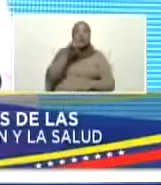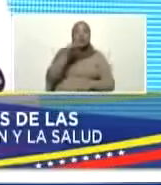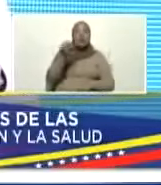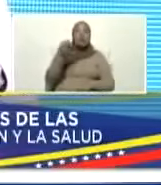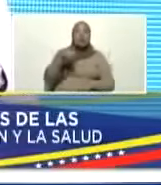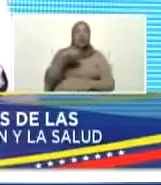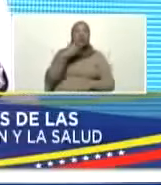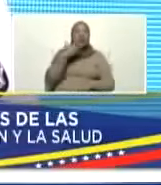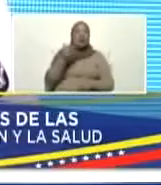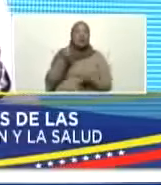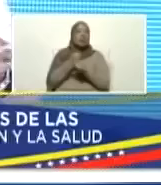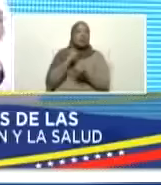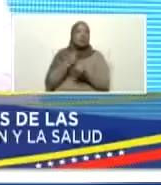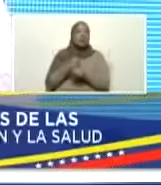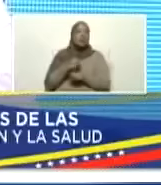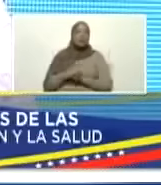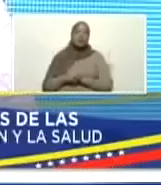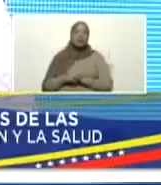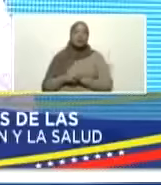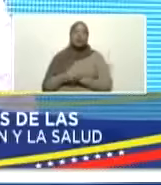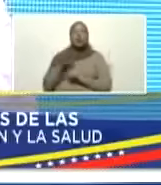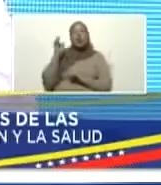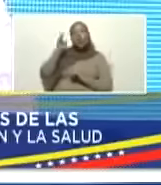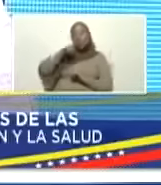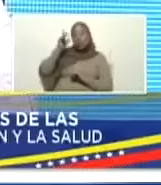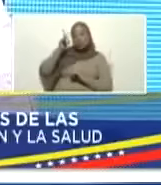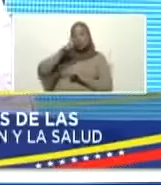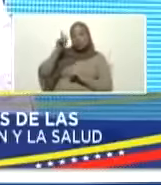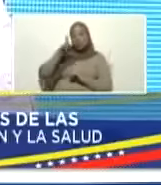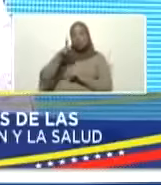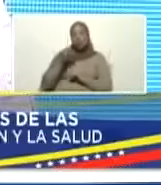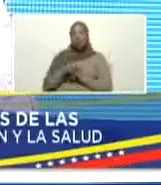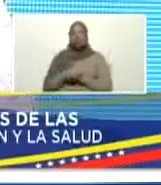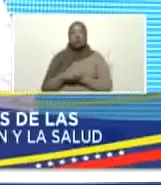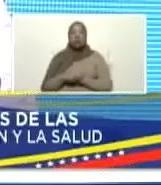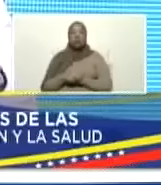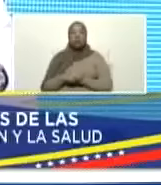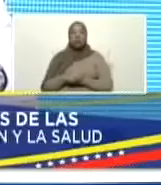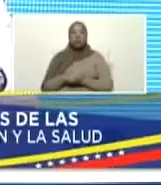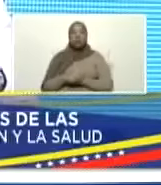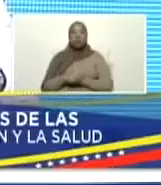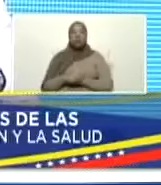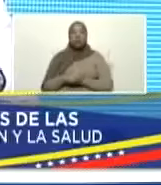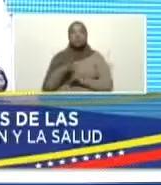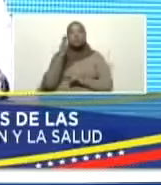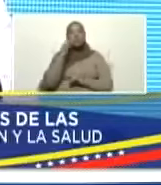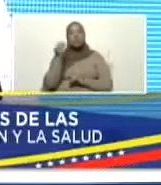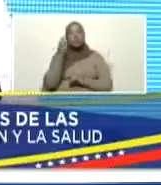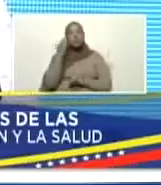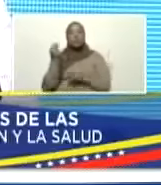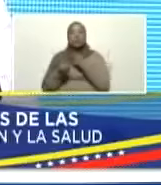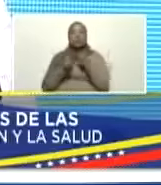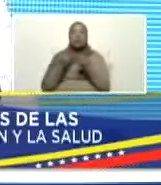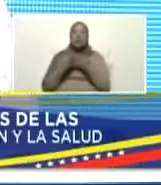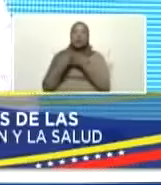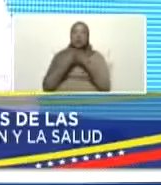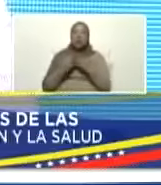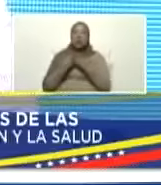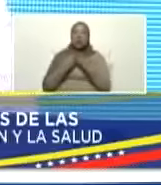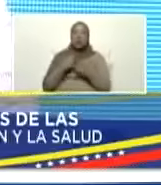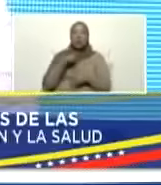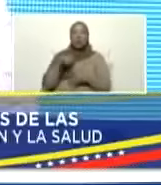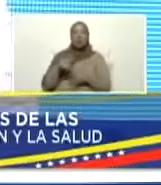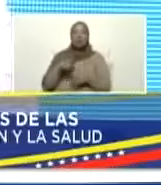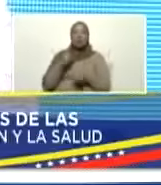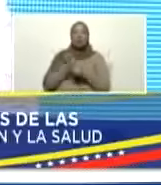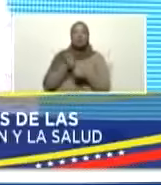después entonces vienen como profesores y profesoras. Y ya tiene la experiencia como estudiante, entonces